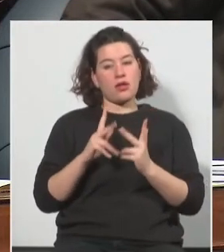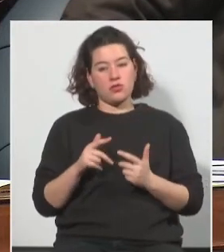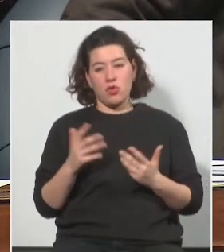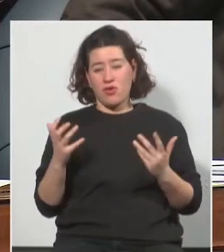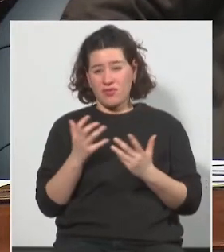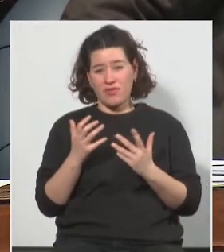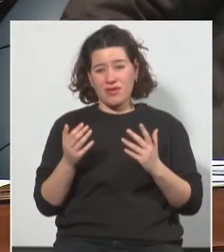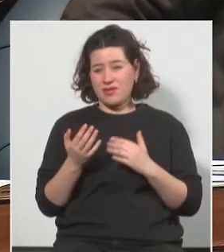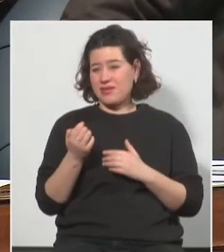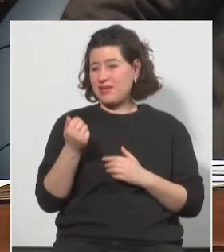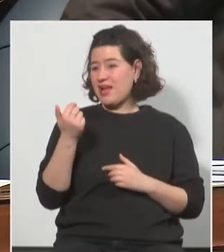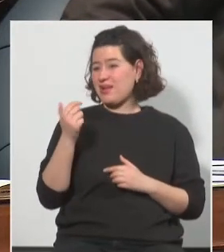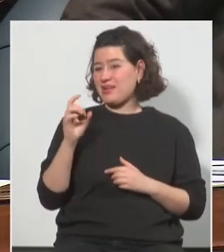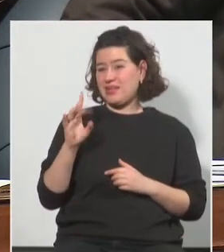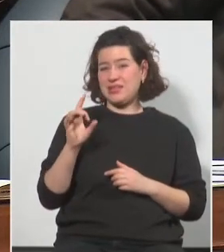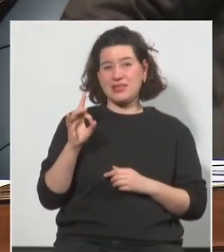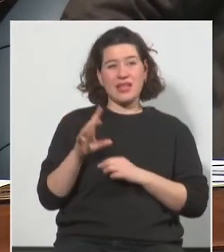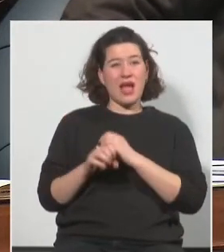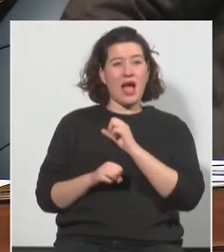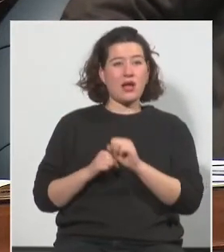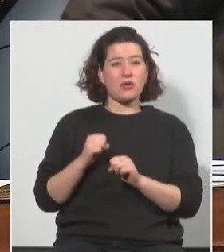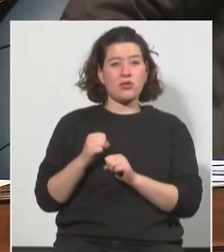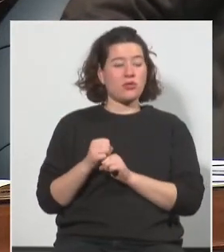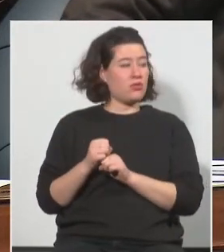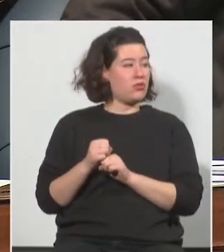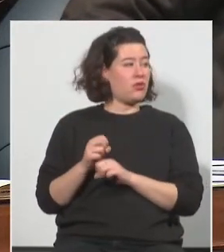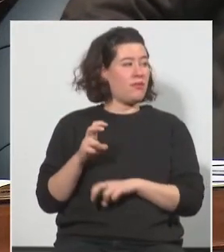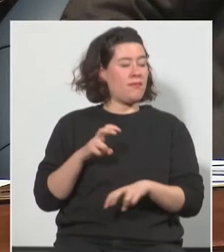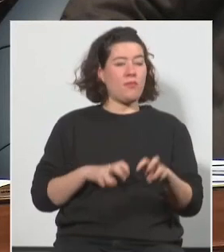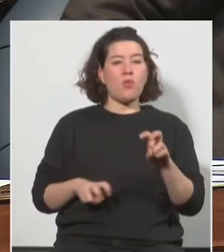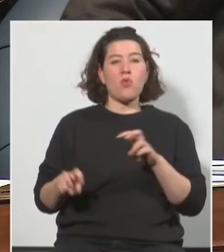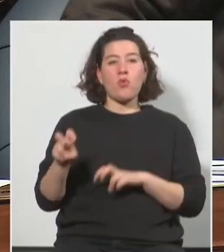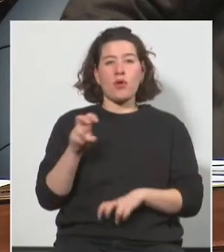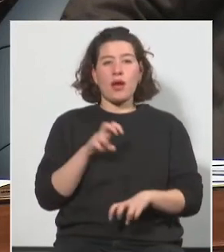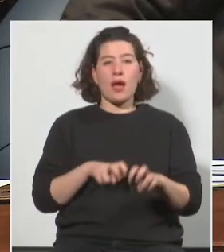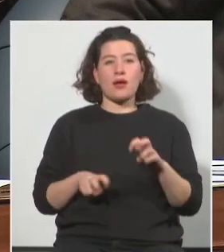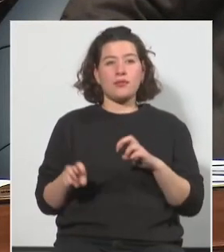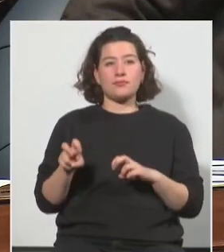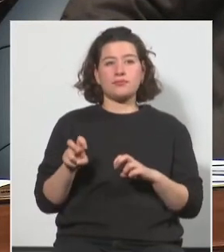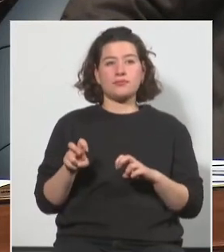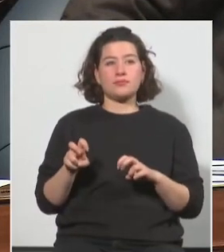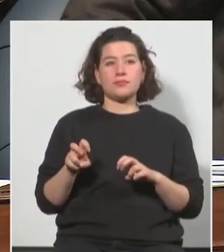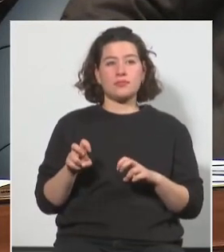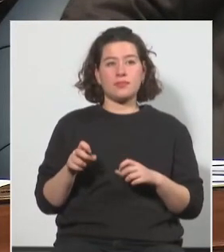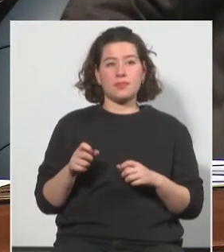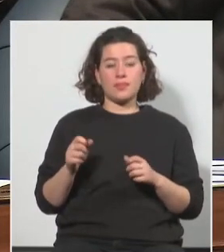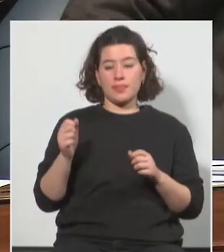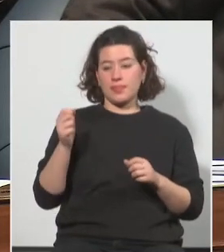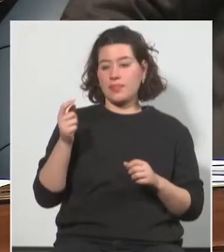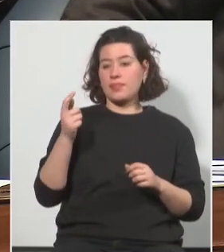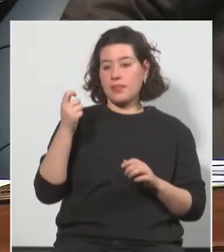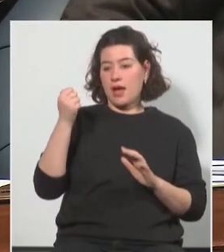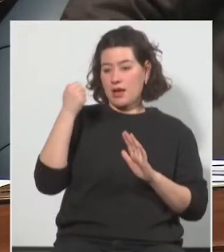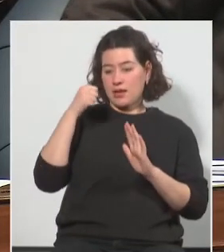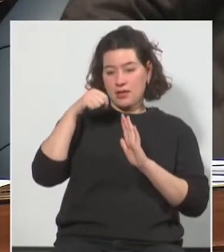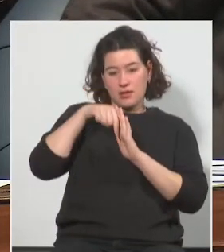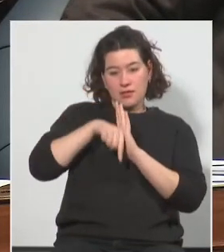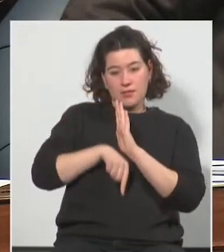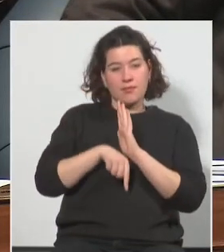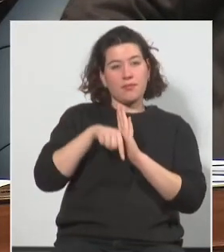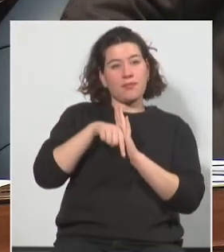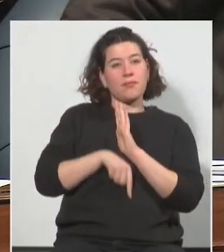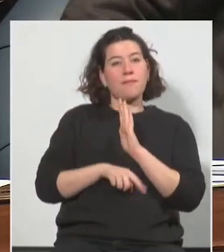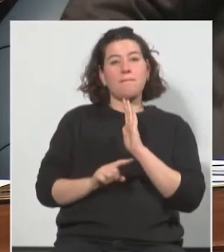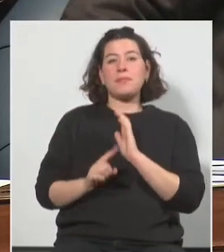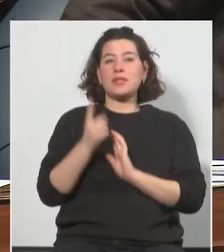desde hace por lo menos 15 años intenta trasladar al Atlántico Sur, la